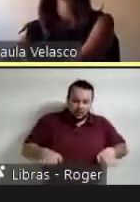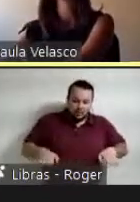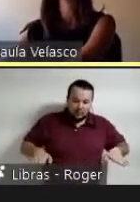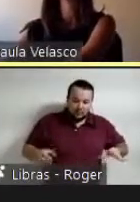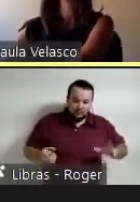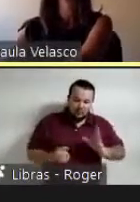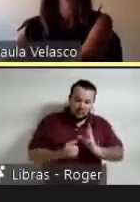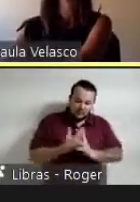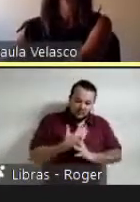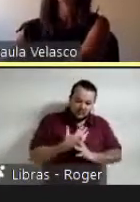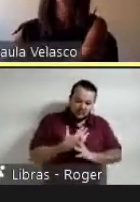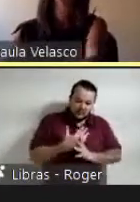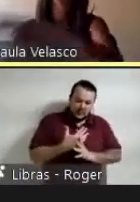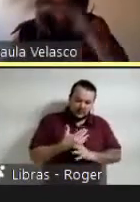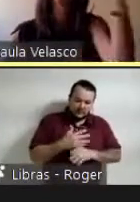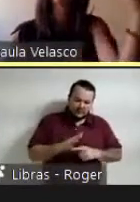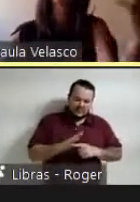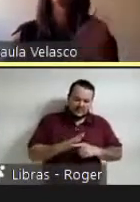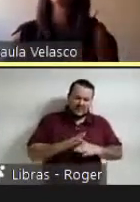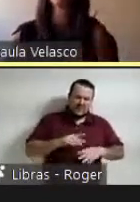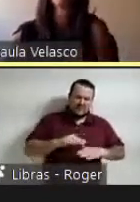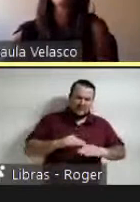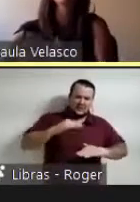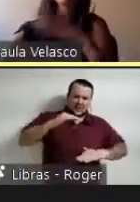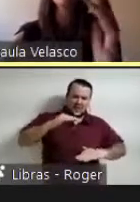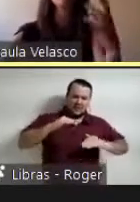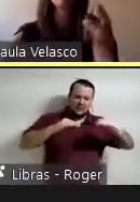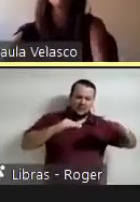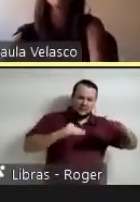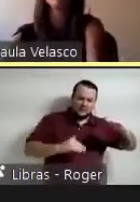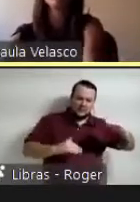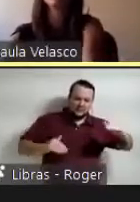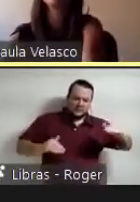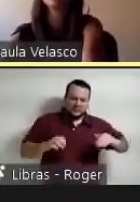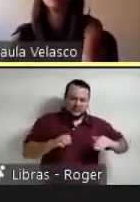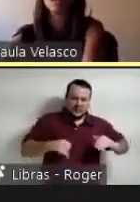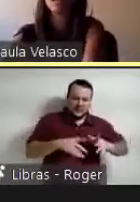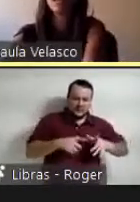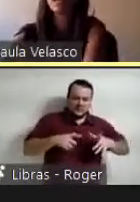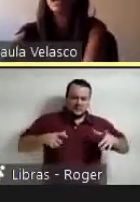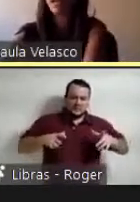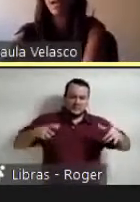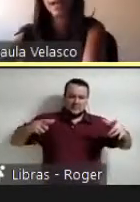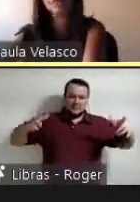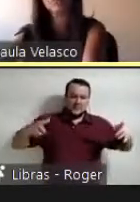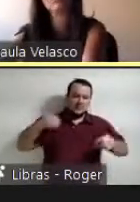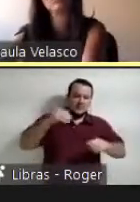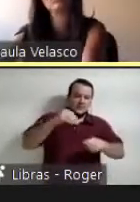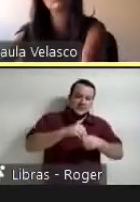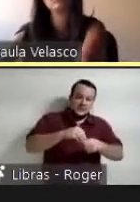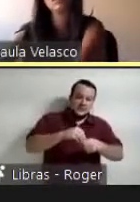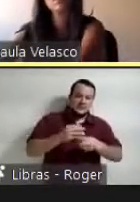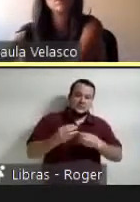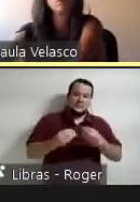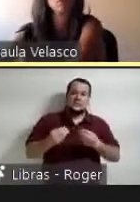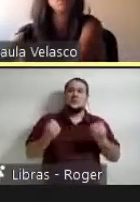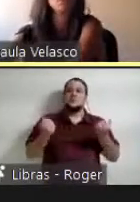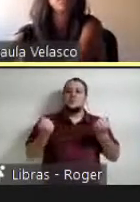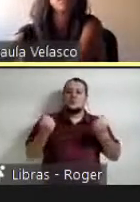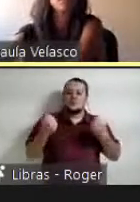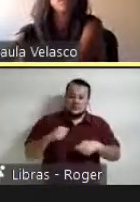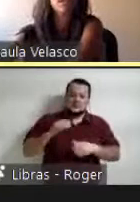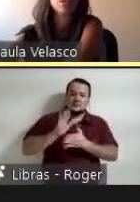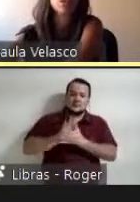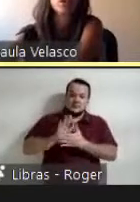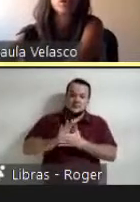dimensiones ampliadas dentro del plan razonal ofrecieron oportunidades en la reconfiguración del edificio